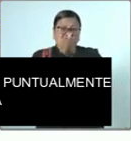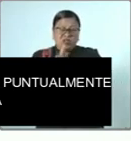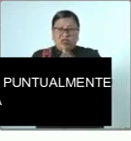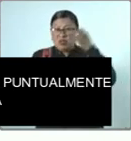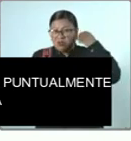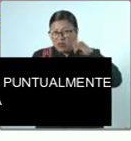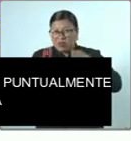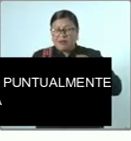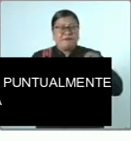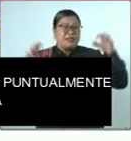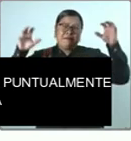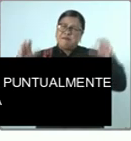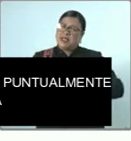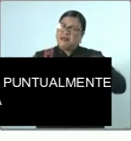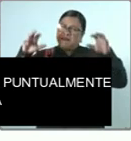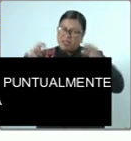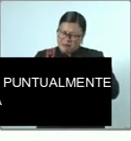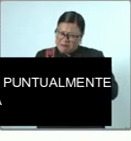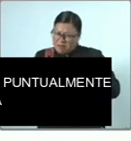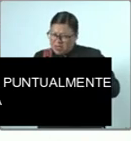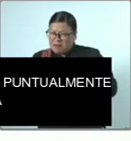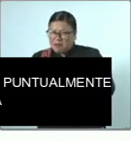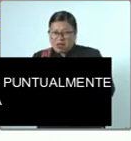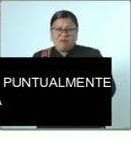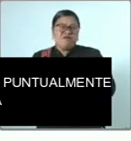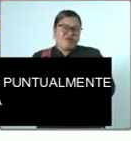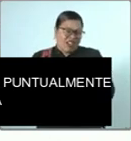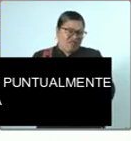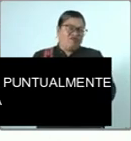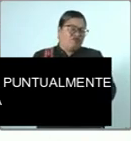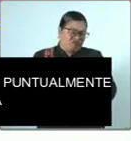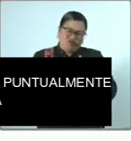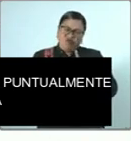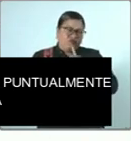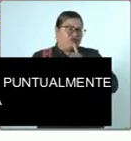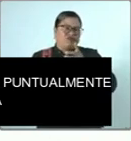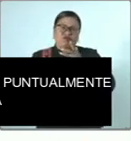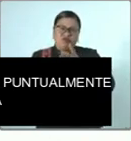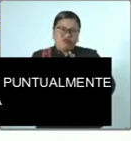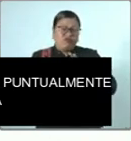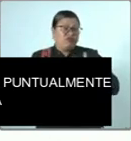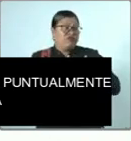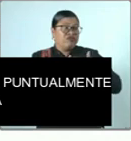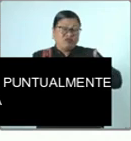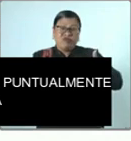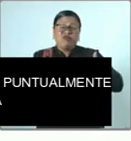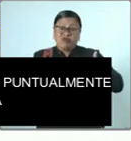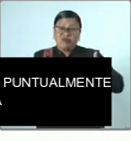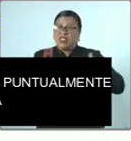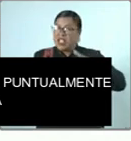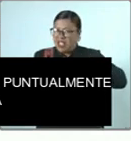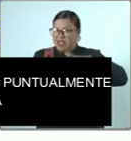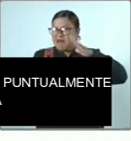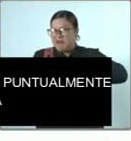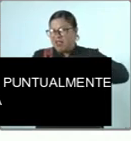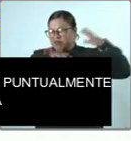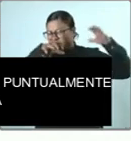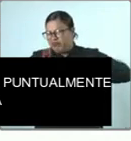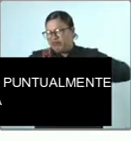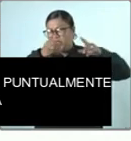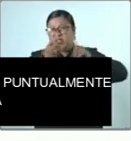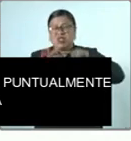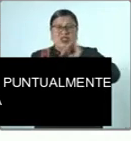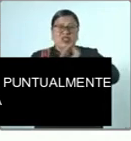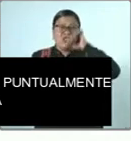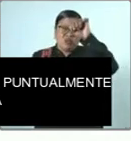lluvias ligeras, pero que finalmente nos dice el meteorológico que vamos a tener más lluvias el día de hoy en la Sierra Juárez,